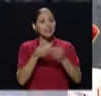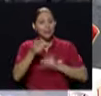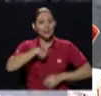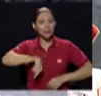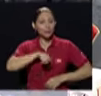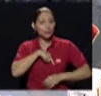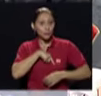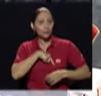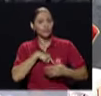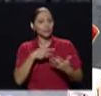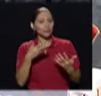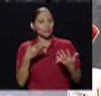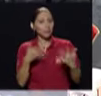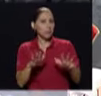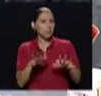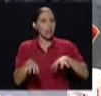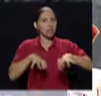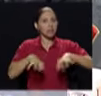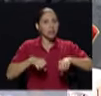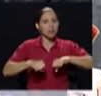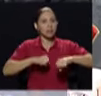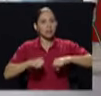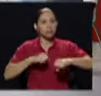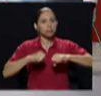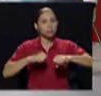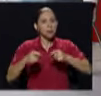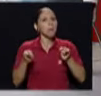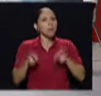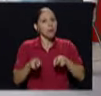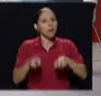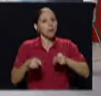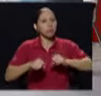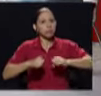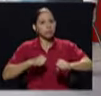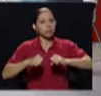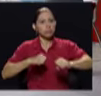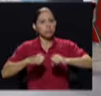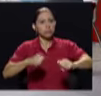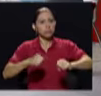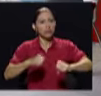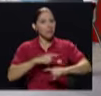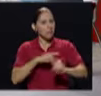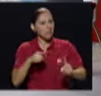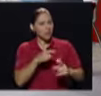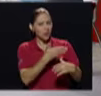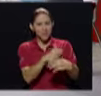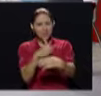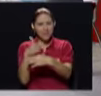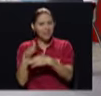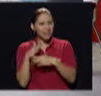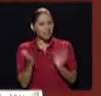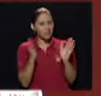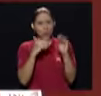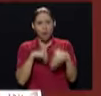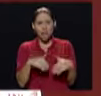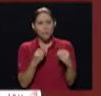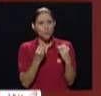de que somos una región en la que la actividad sísmica es importante, que no haya mucha comunicación entre las partes